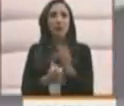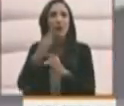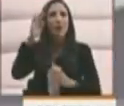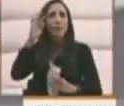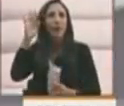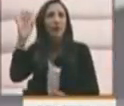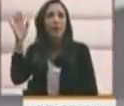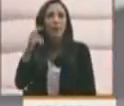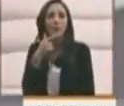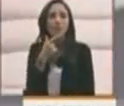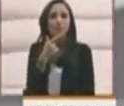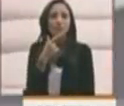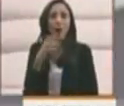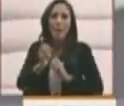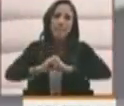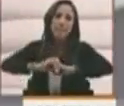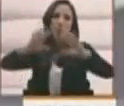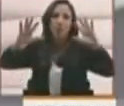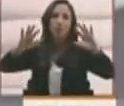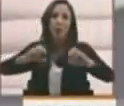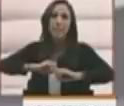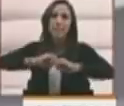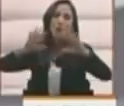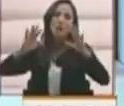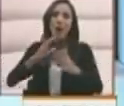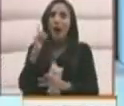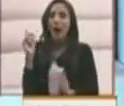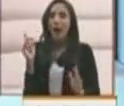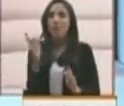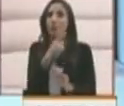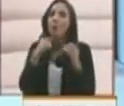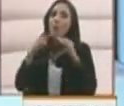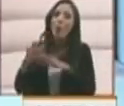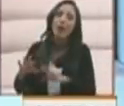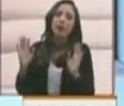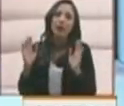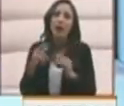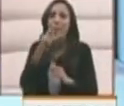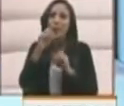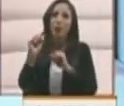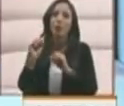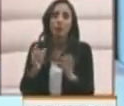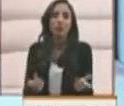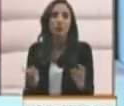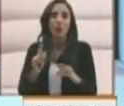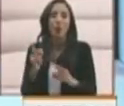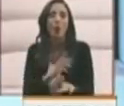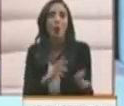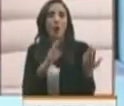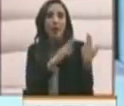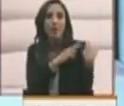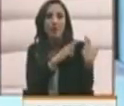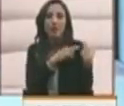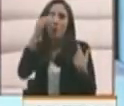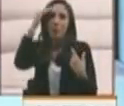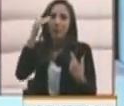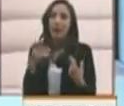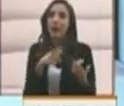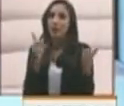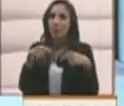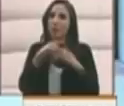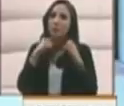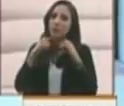si una de esas bombas hubieran acabado con la vida no solamente del presidente de la República, sino también del alto mando militar y